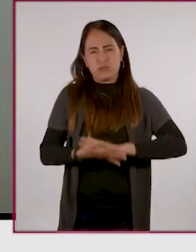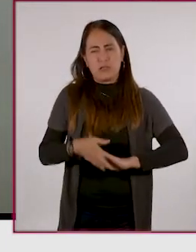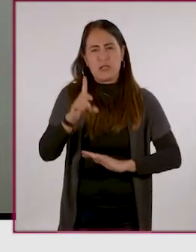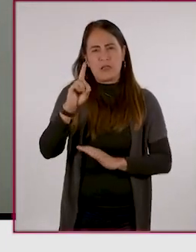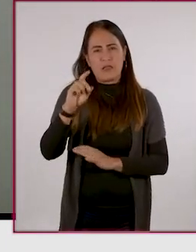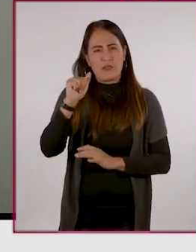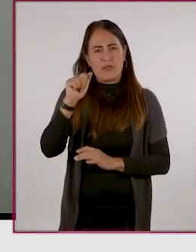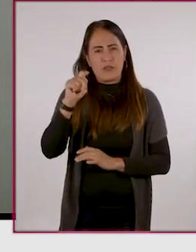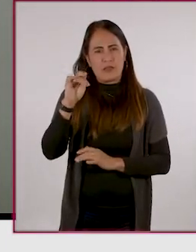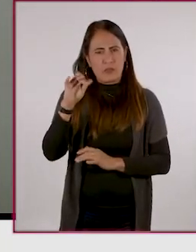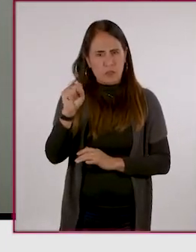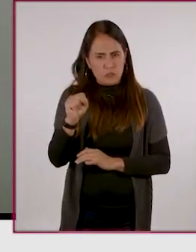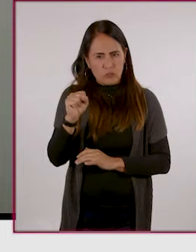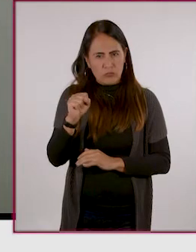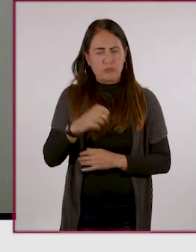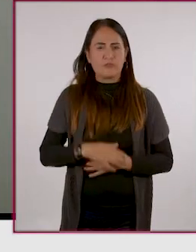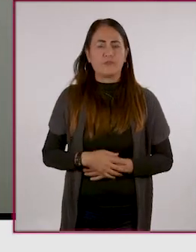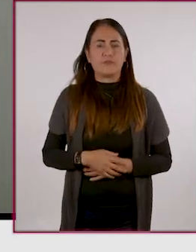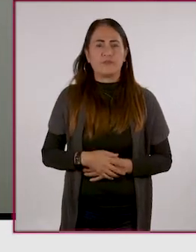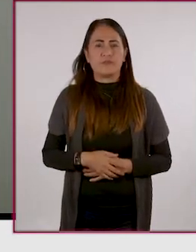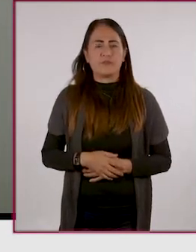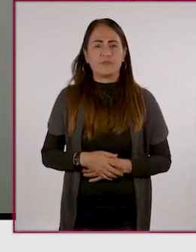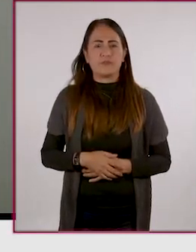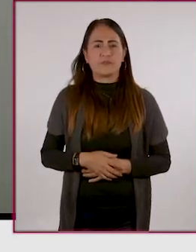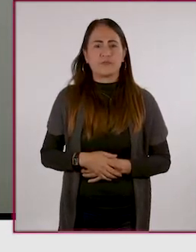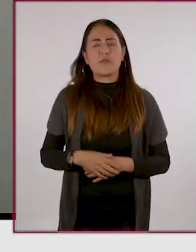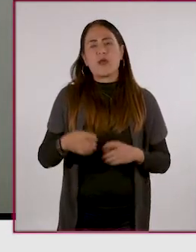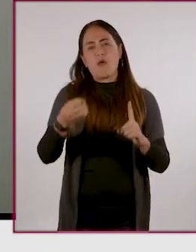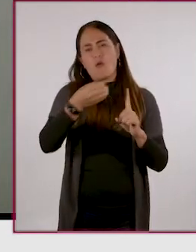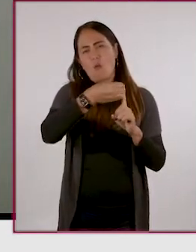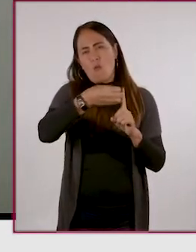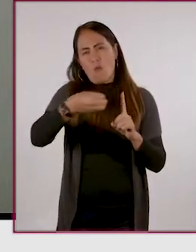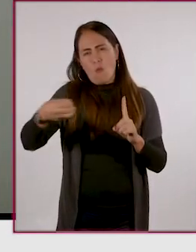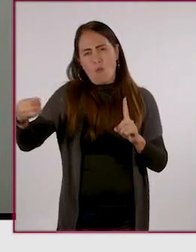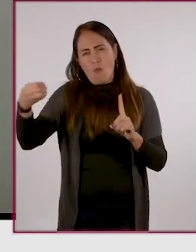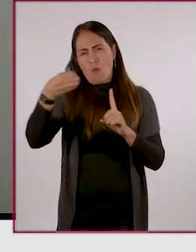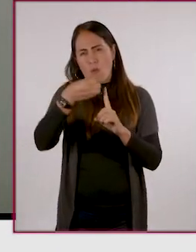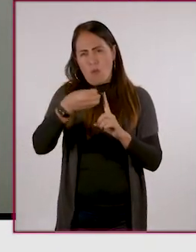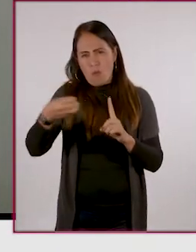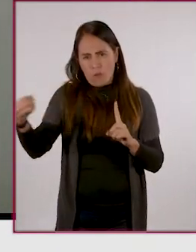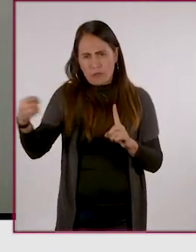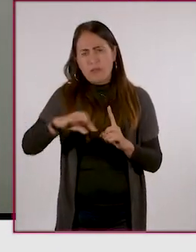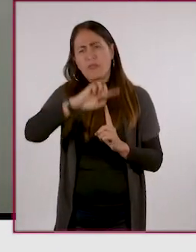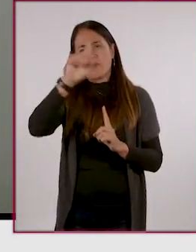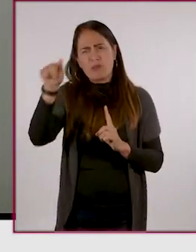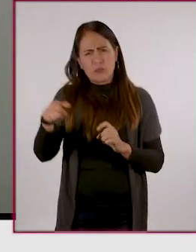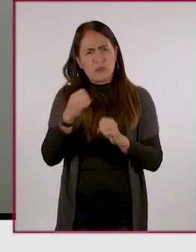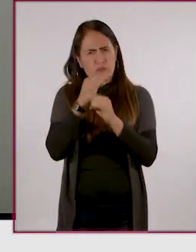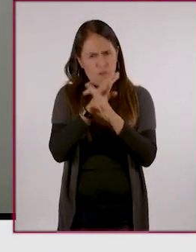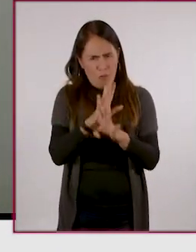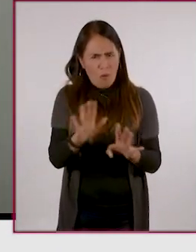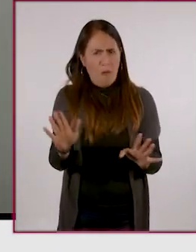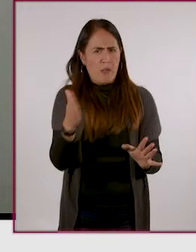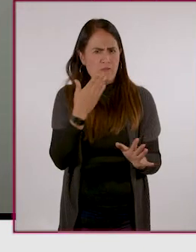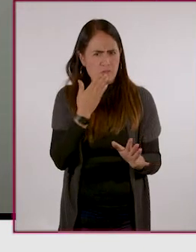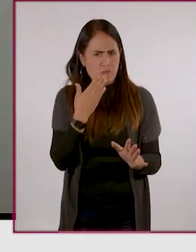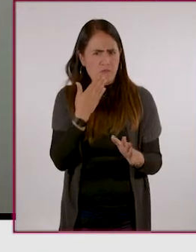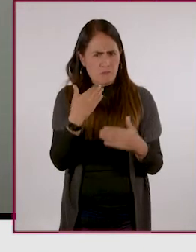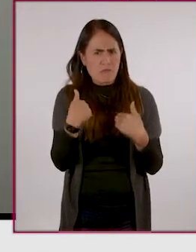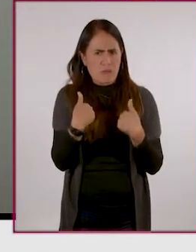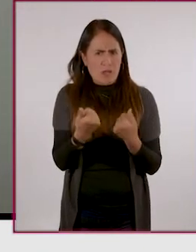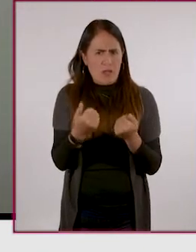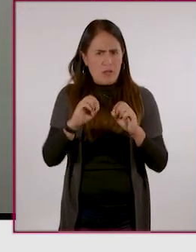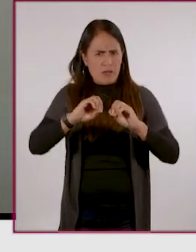procesar, ¿no? Cómo vamos a poder procesar esos datos, ¿no? O sea, toda esta organización de los datos nos va a permitir